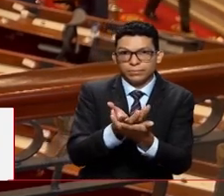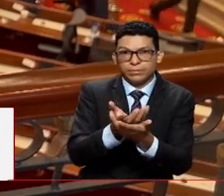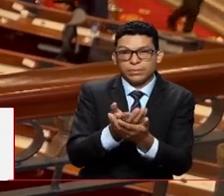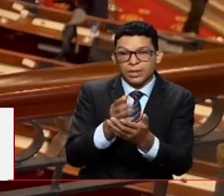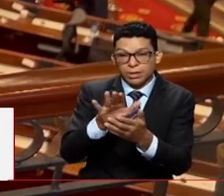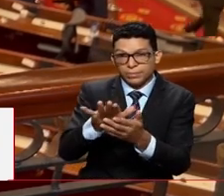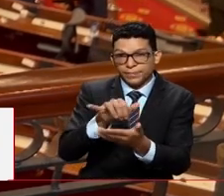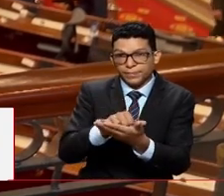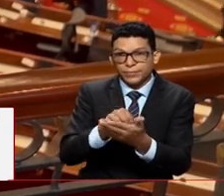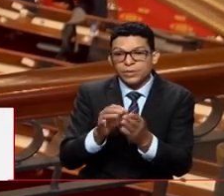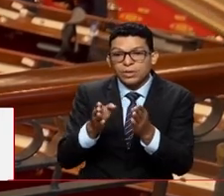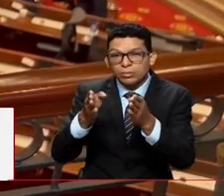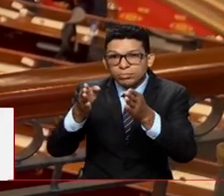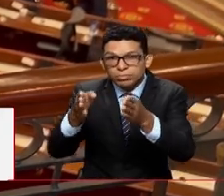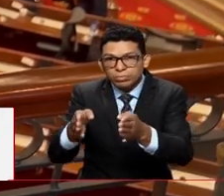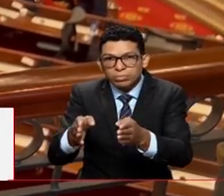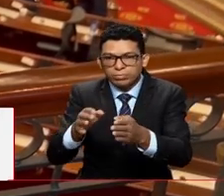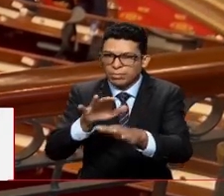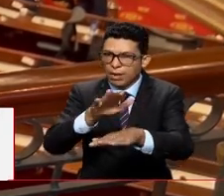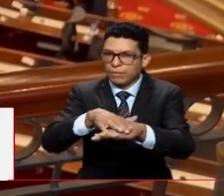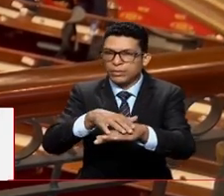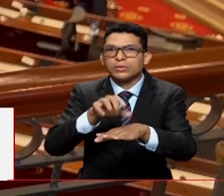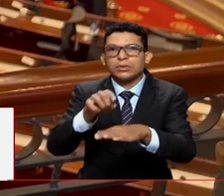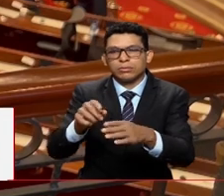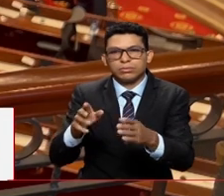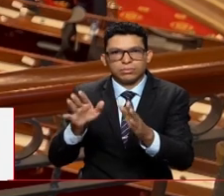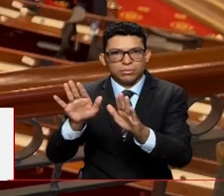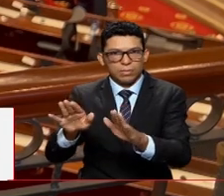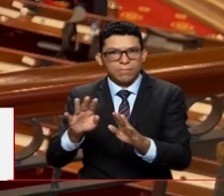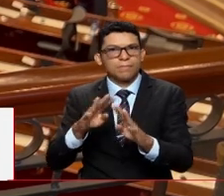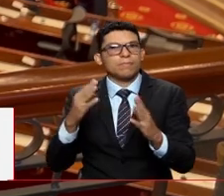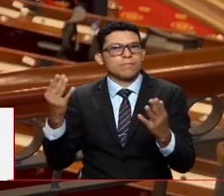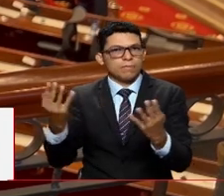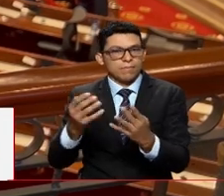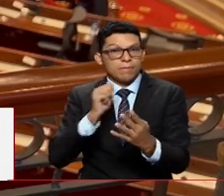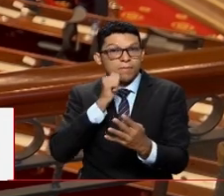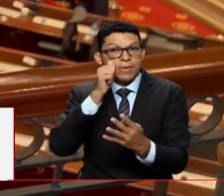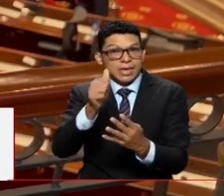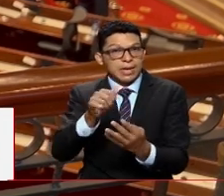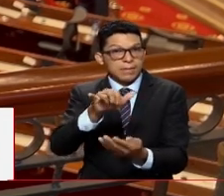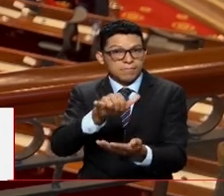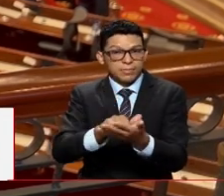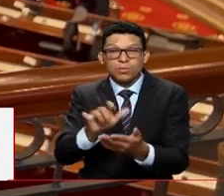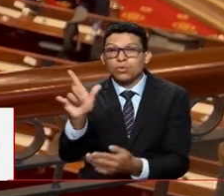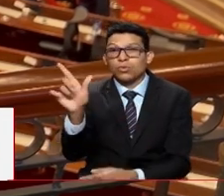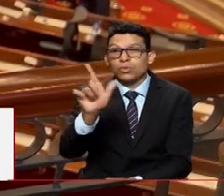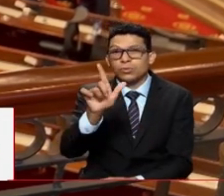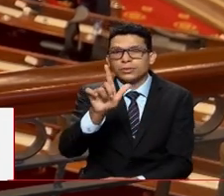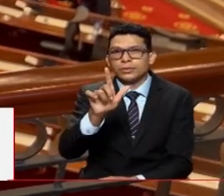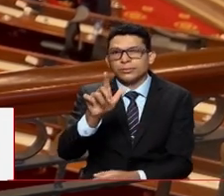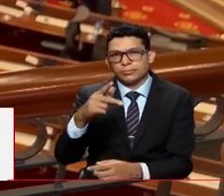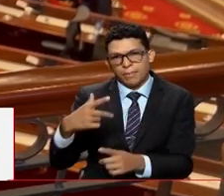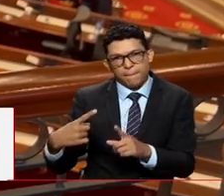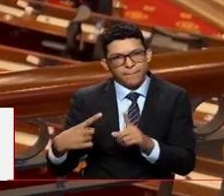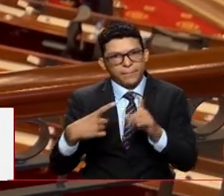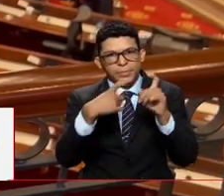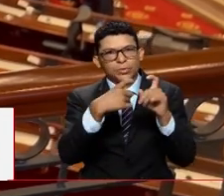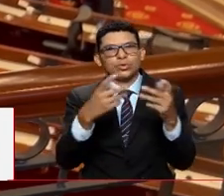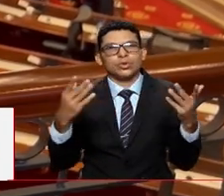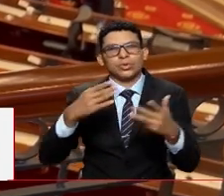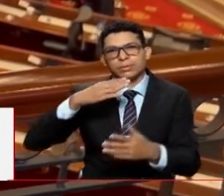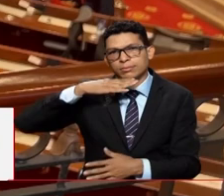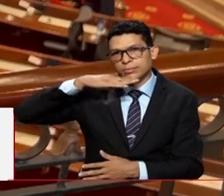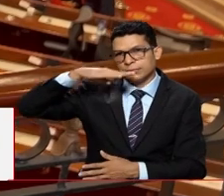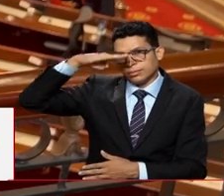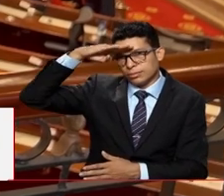féretro del maestro Fernando Botero estará aquí en el Capitolio del Congreso de la República hasta el día de mañana el lunes viajará hasta la ciudad de